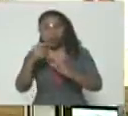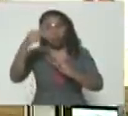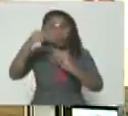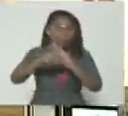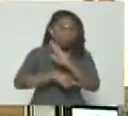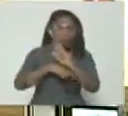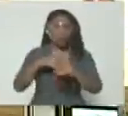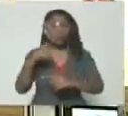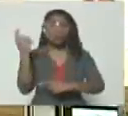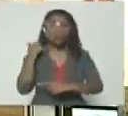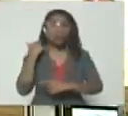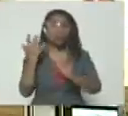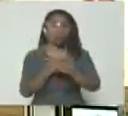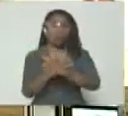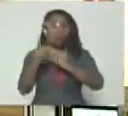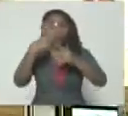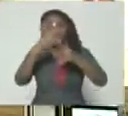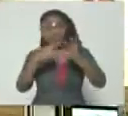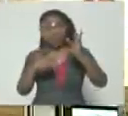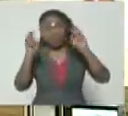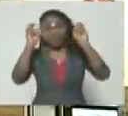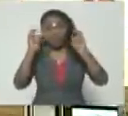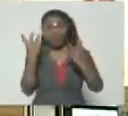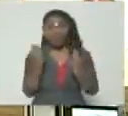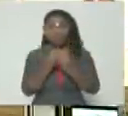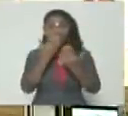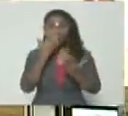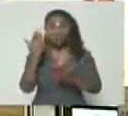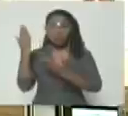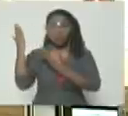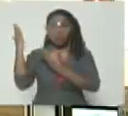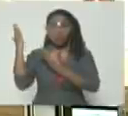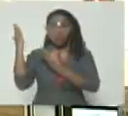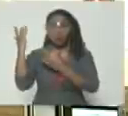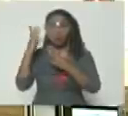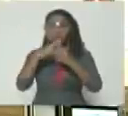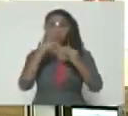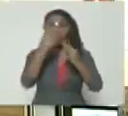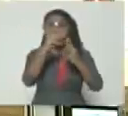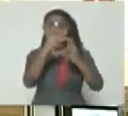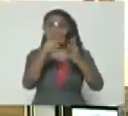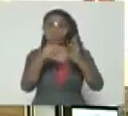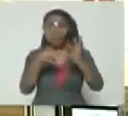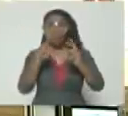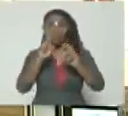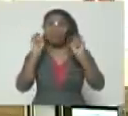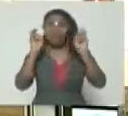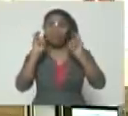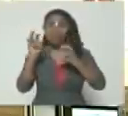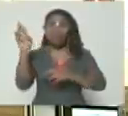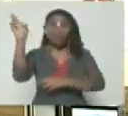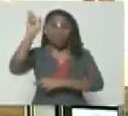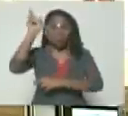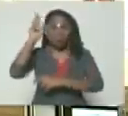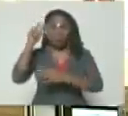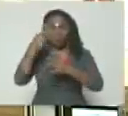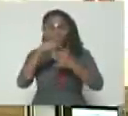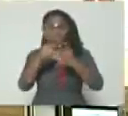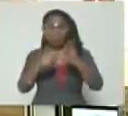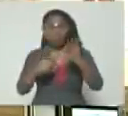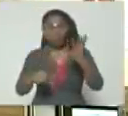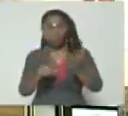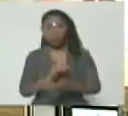con las distintas marcas que nos pueden acompañar, como vemos acá, Ron Roble, Pampero, Ron Diplomático, Barrica,